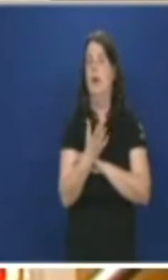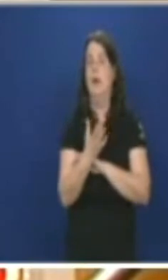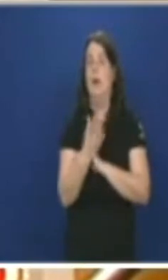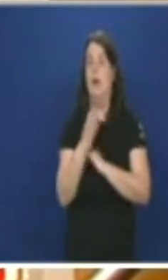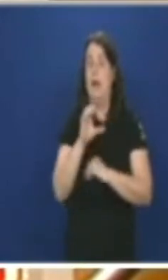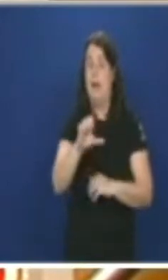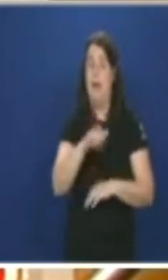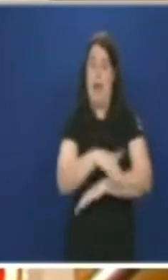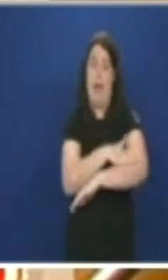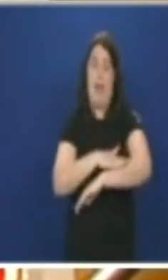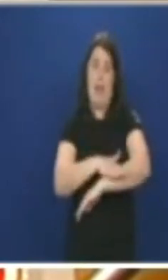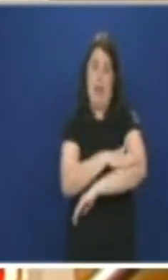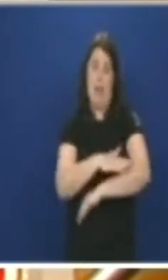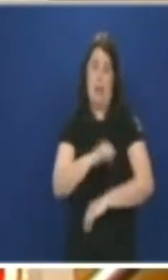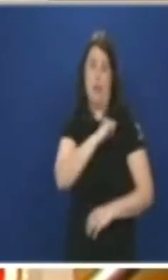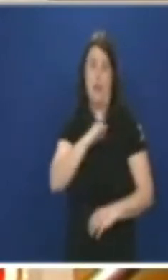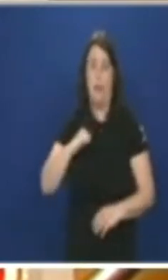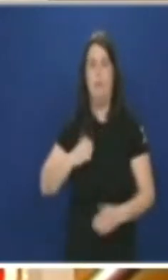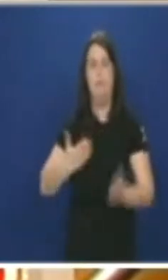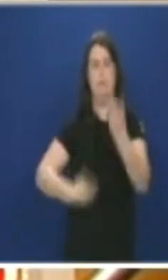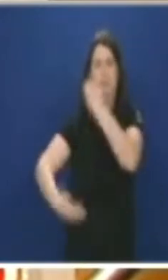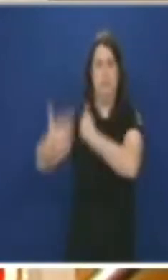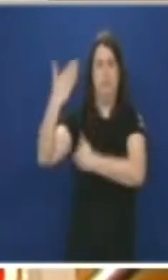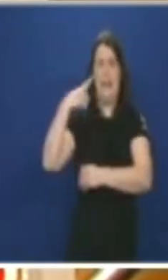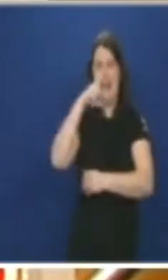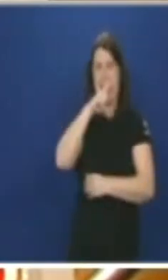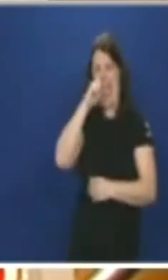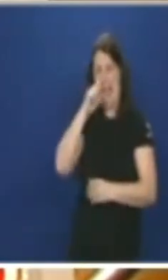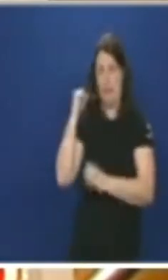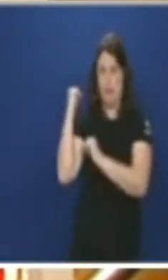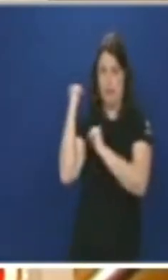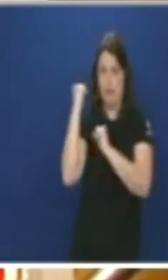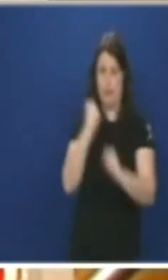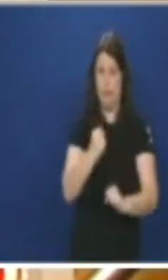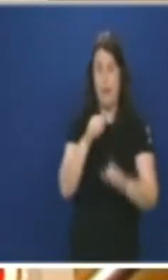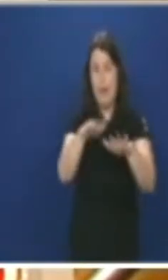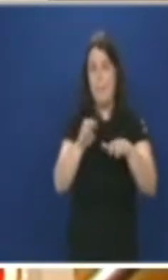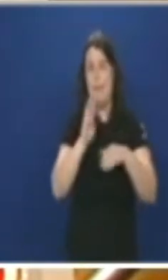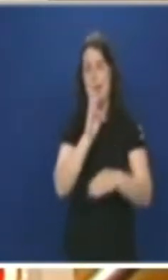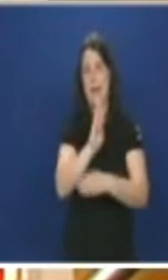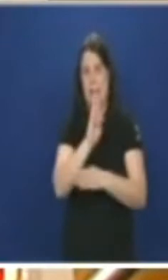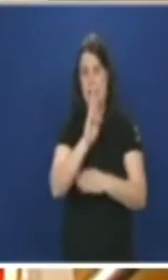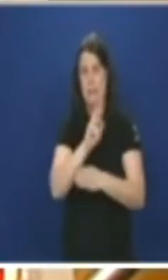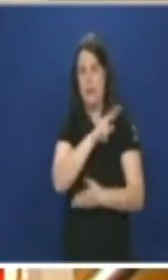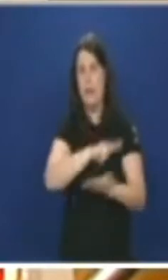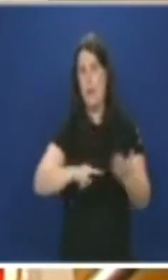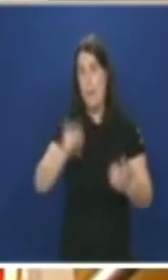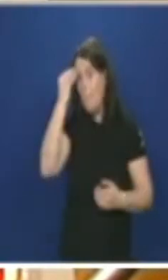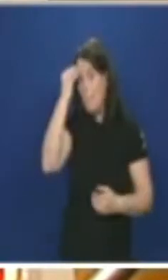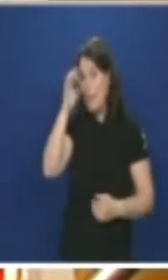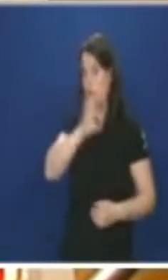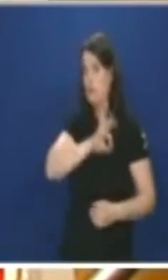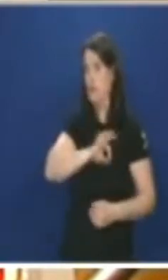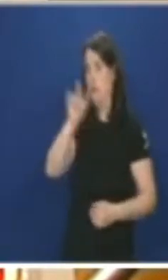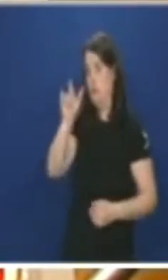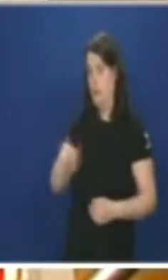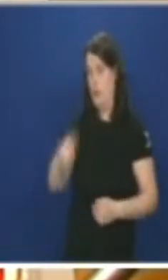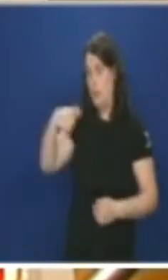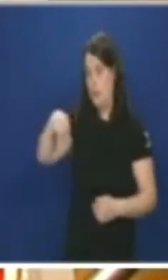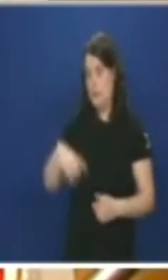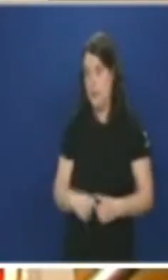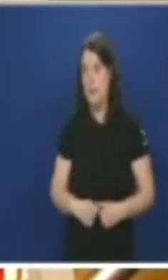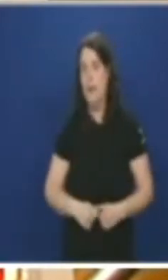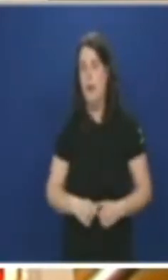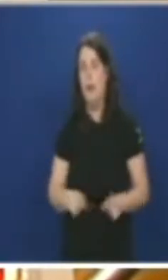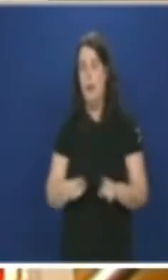un precedente 100 anos atrás, que o Parlamento de Galicia, creo, señor presidente, que